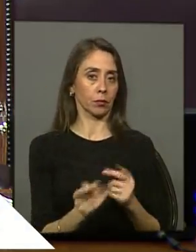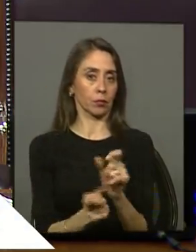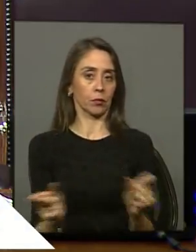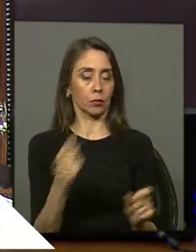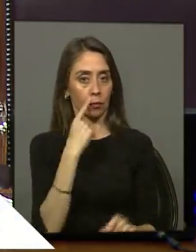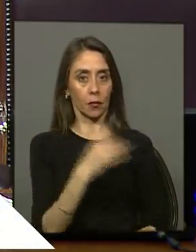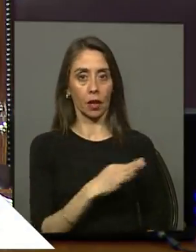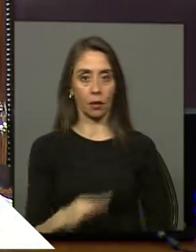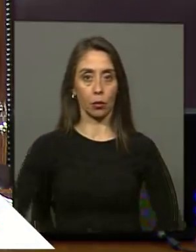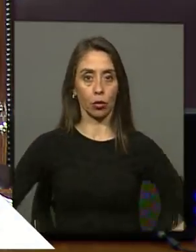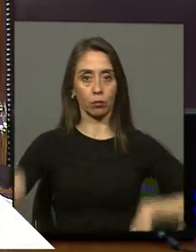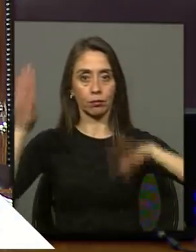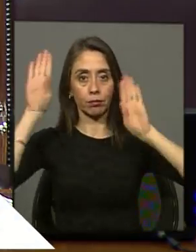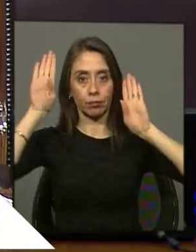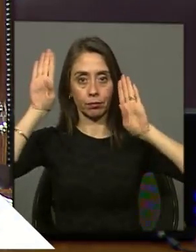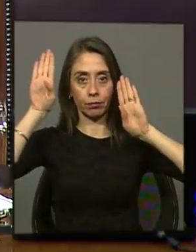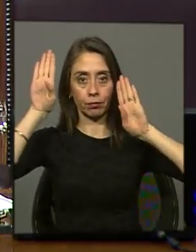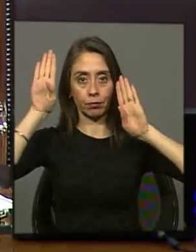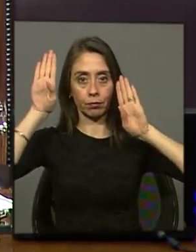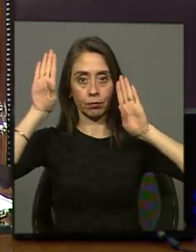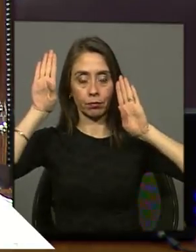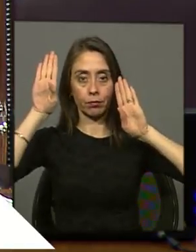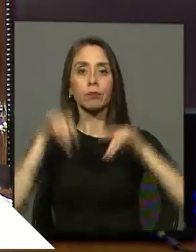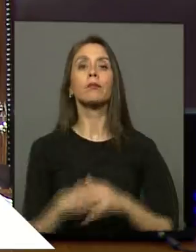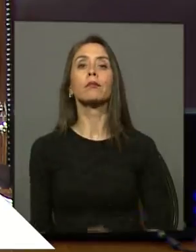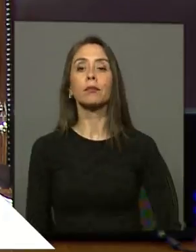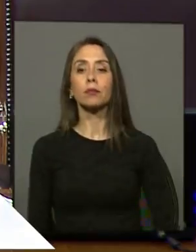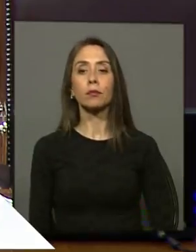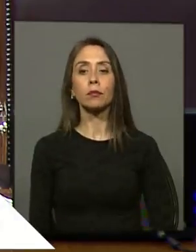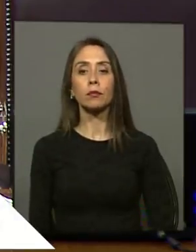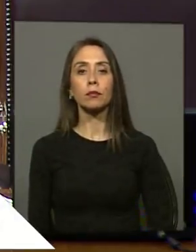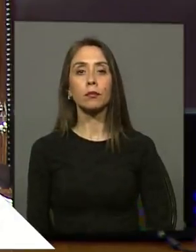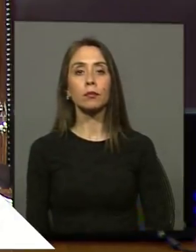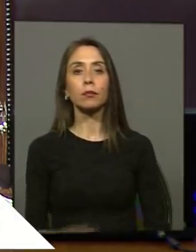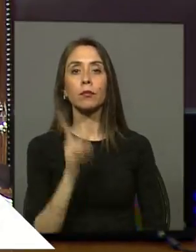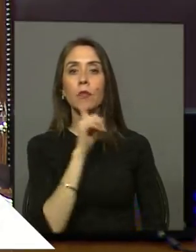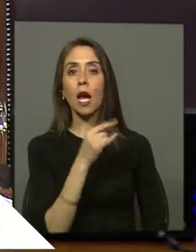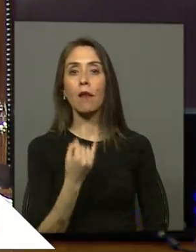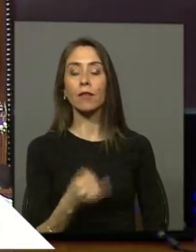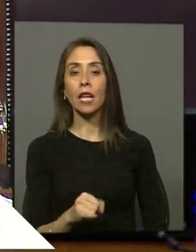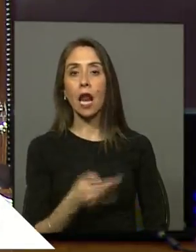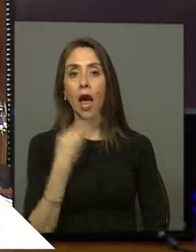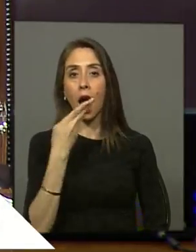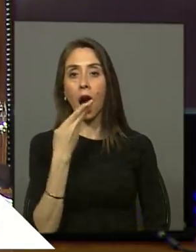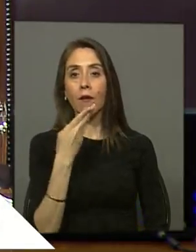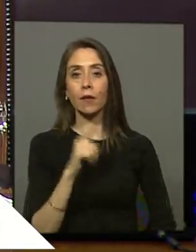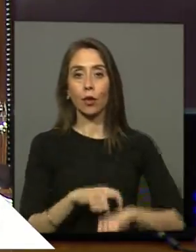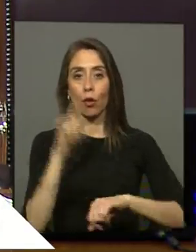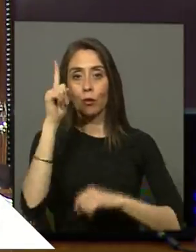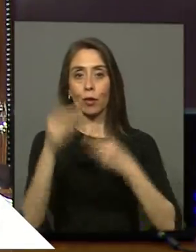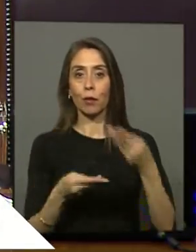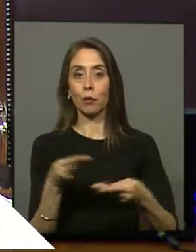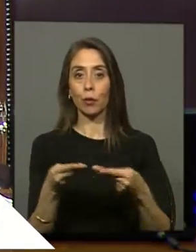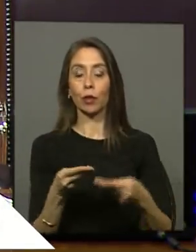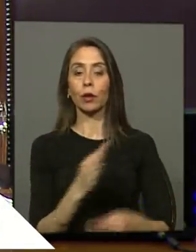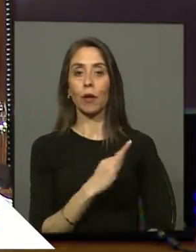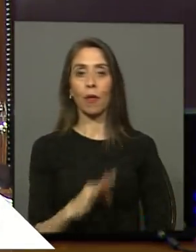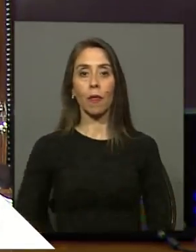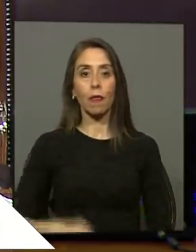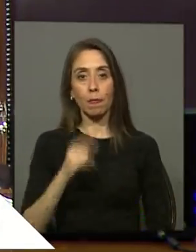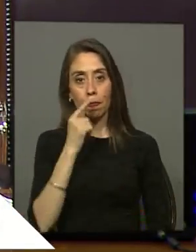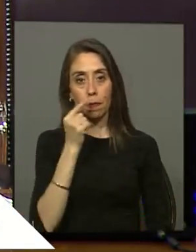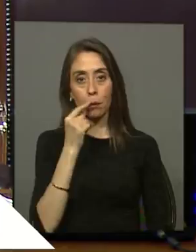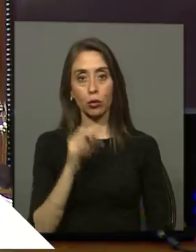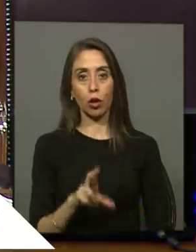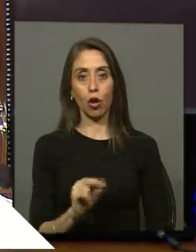colegas parlamentarios que dirán a vuestra presentación finalmente damos la palabra en la hora de incidentes al diputado don